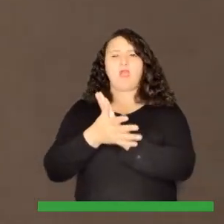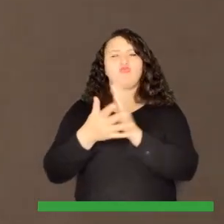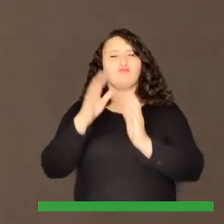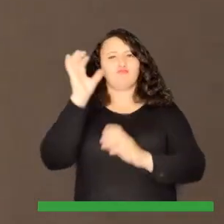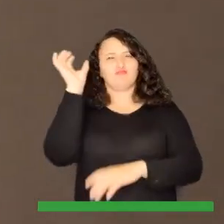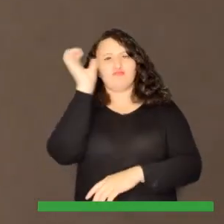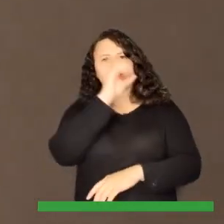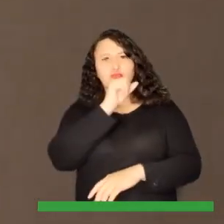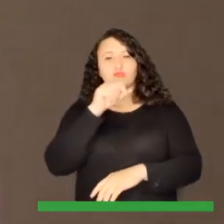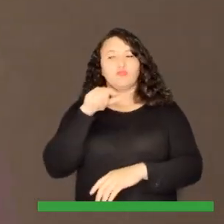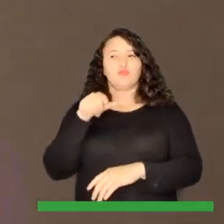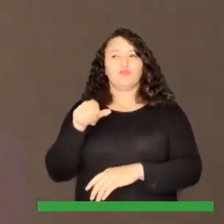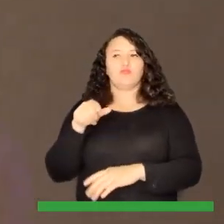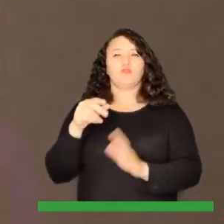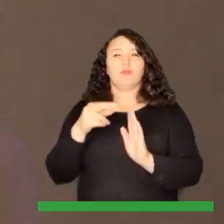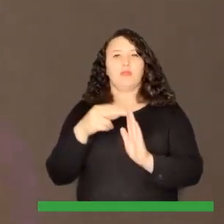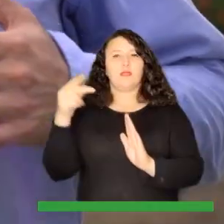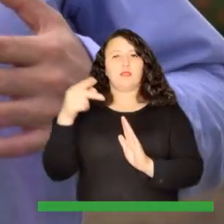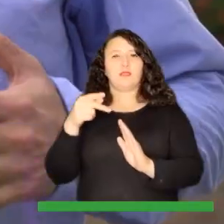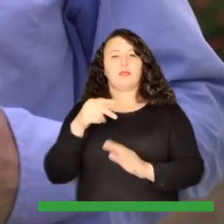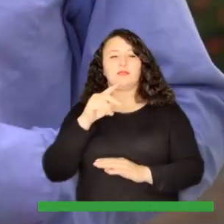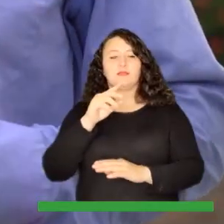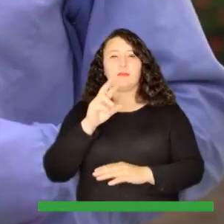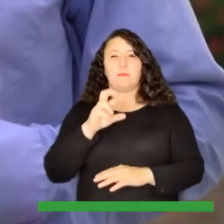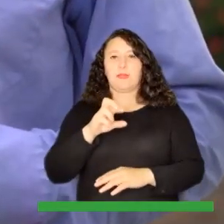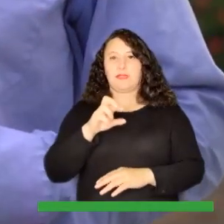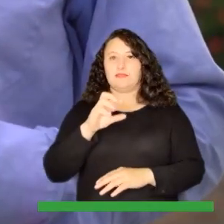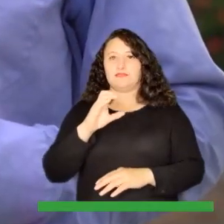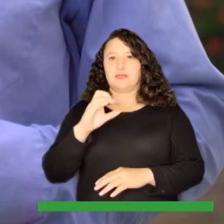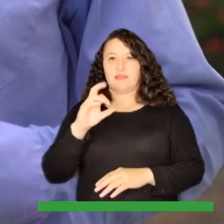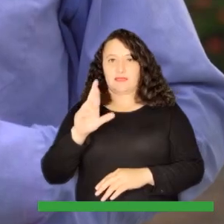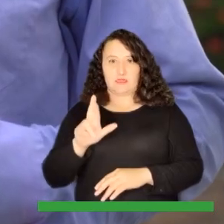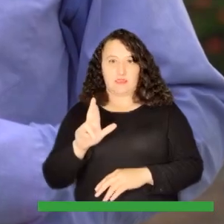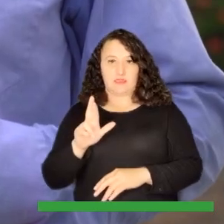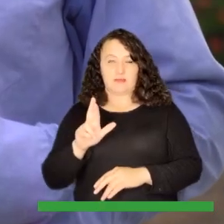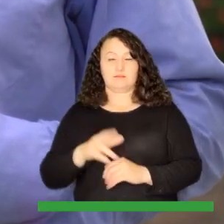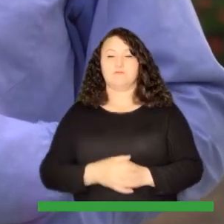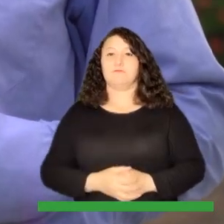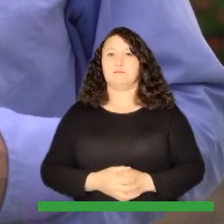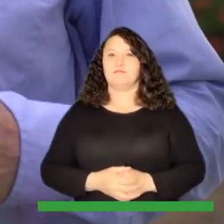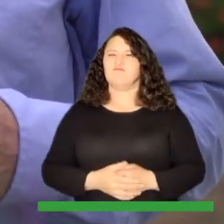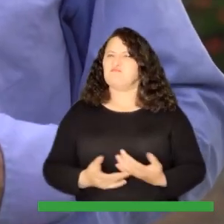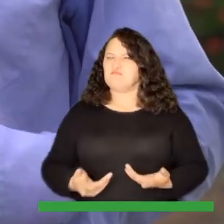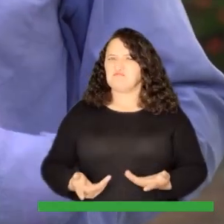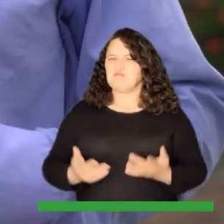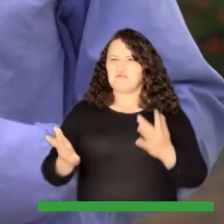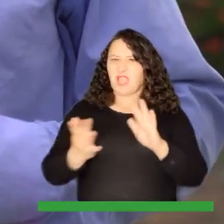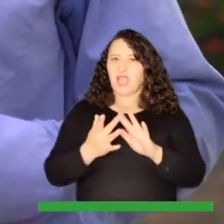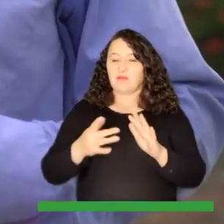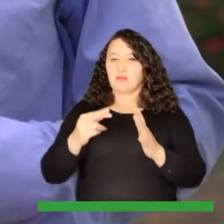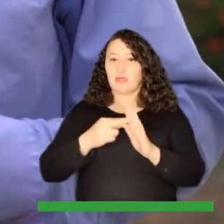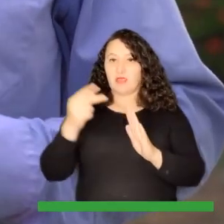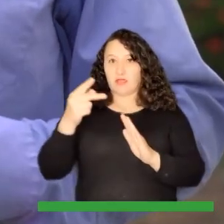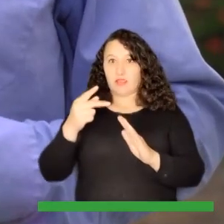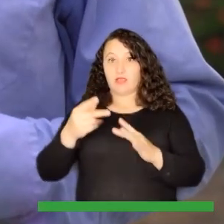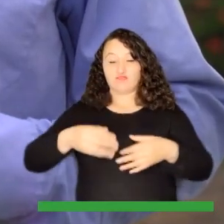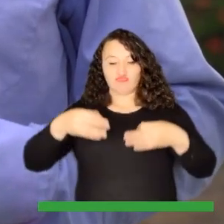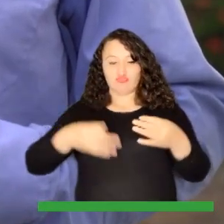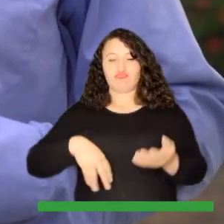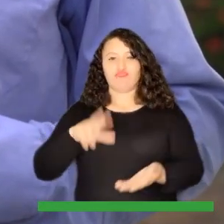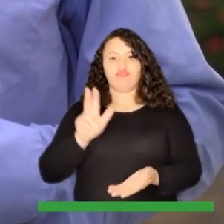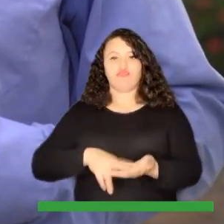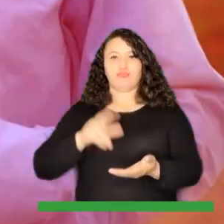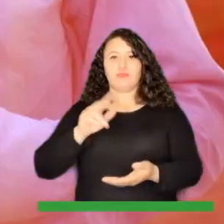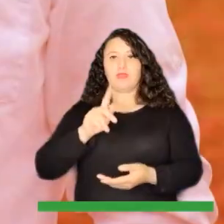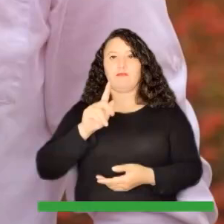de ciclospora a través de técnicas de PCR en tiempo real. Son técnicas que están avaladas por la